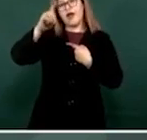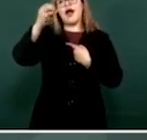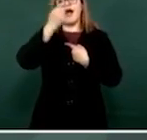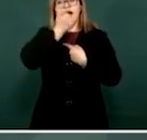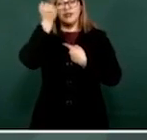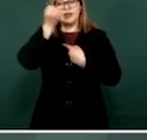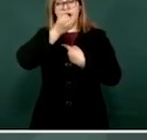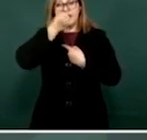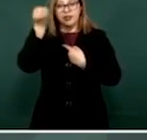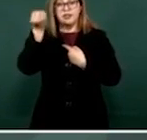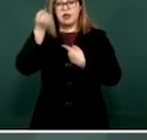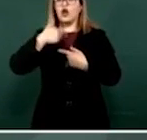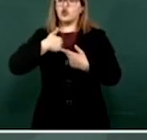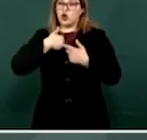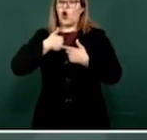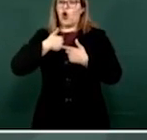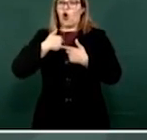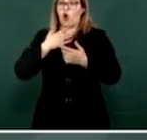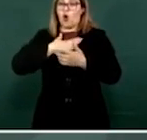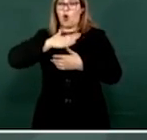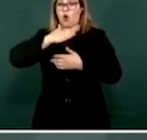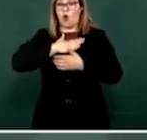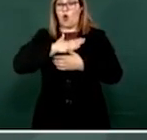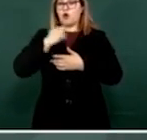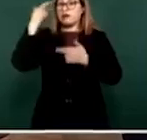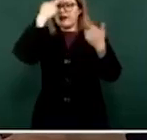Voy a revisar